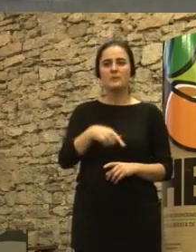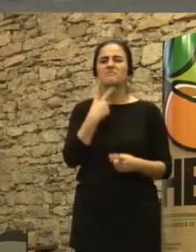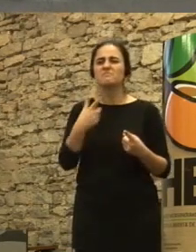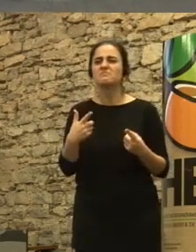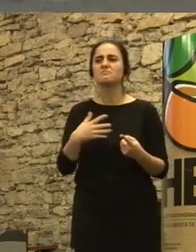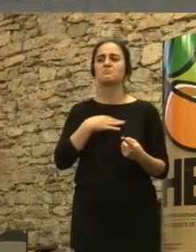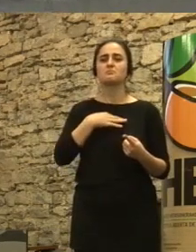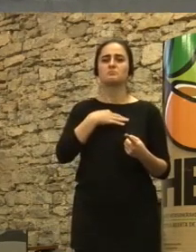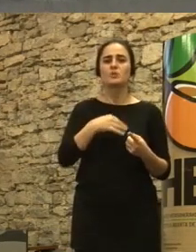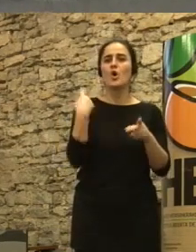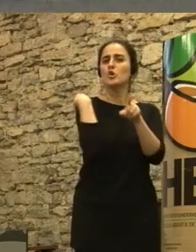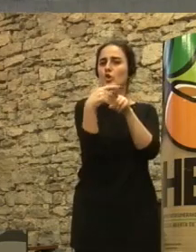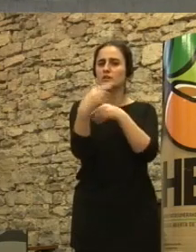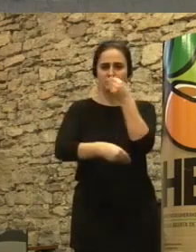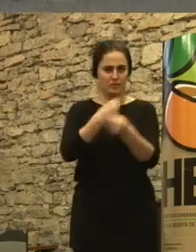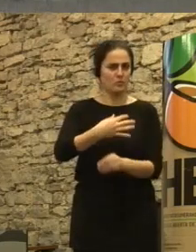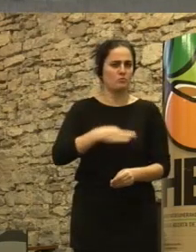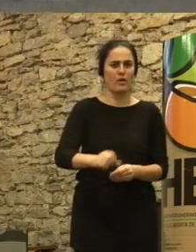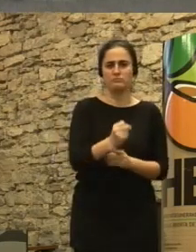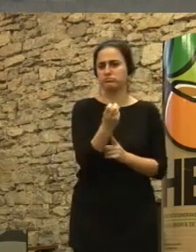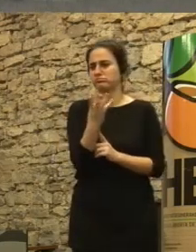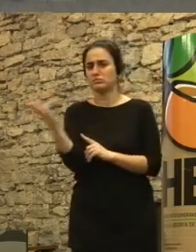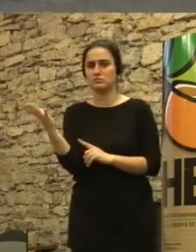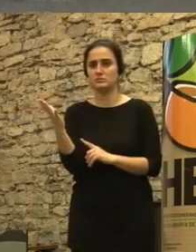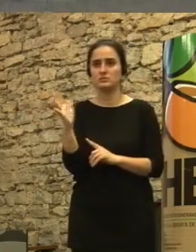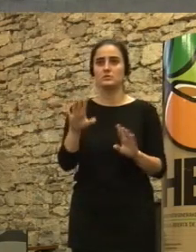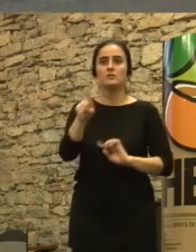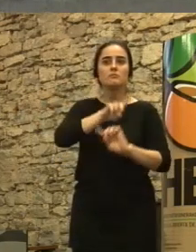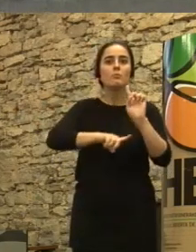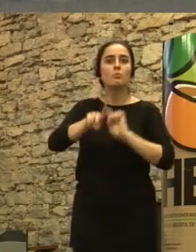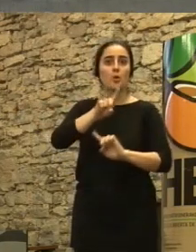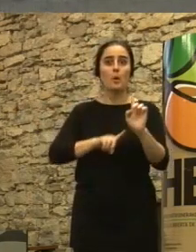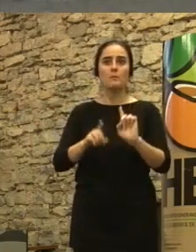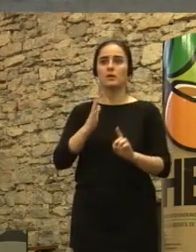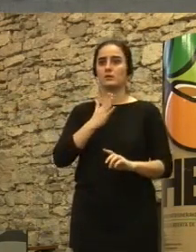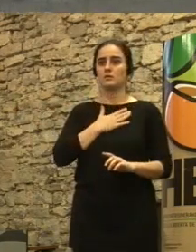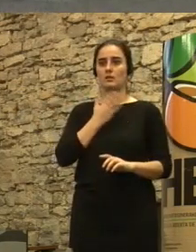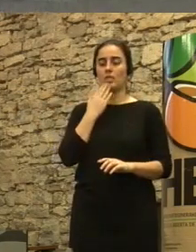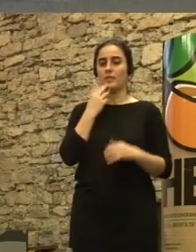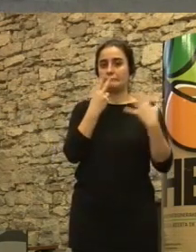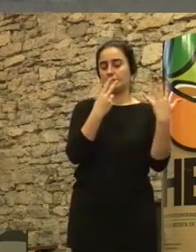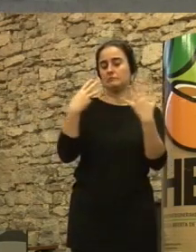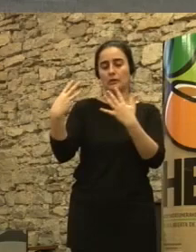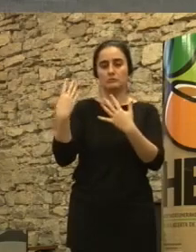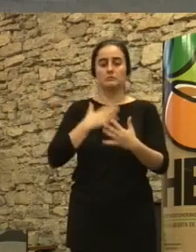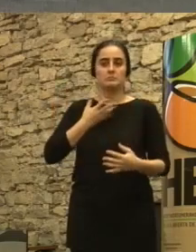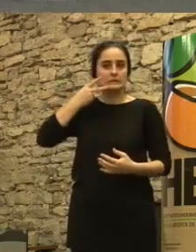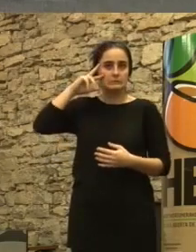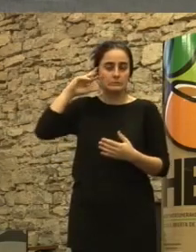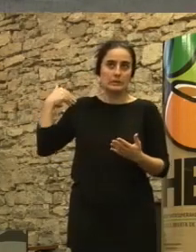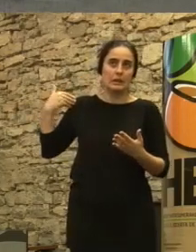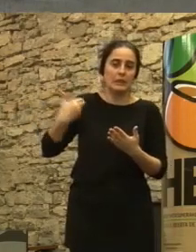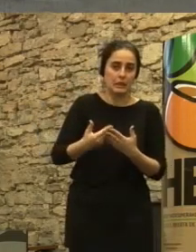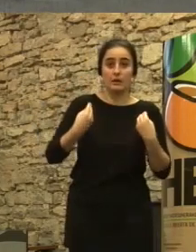pueden hacer muchas cosas. El gran problema, que yo ya tengo 78 años, mi experiencia en la